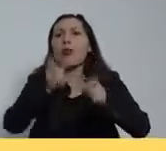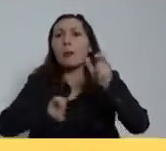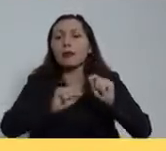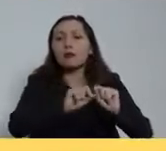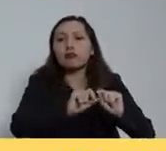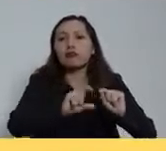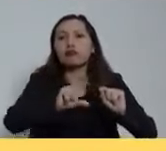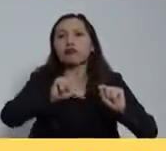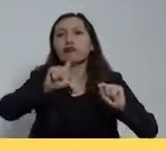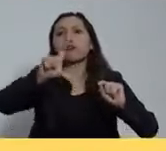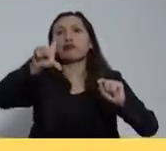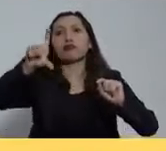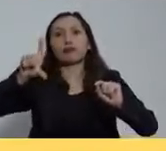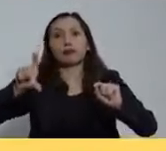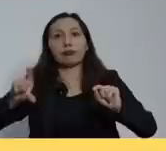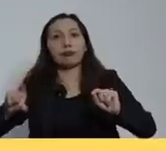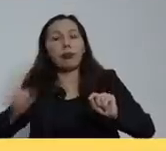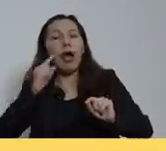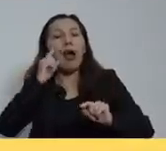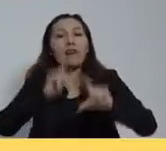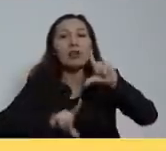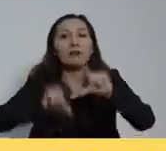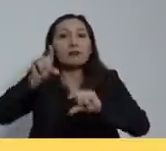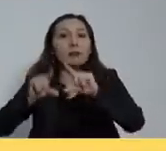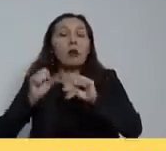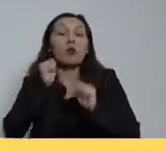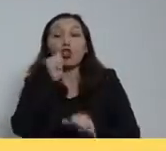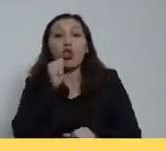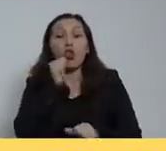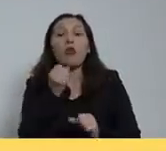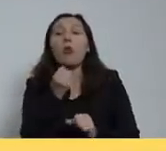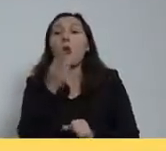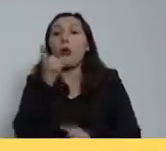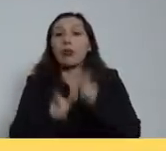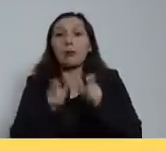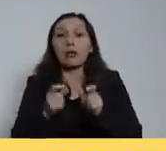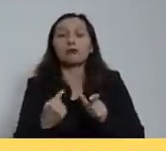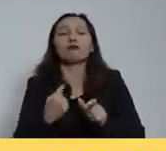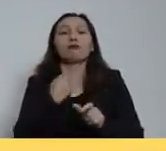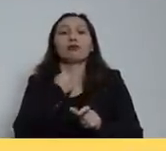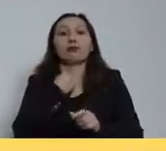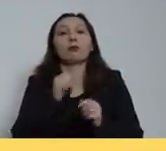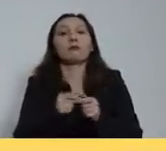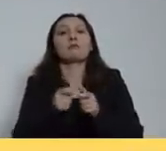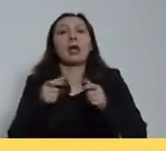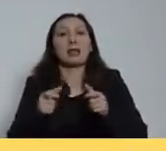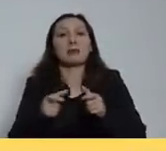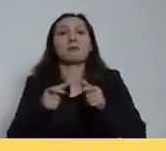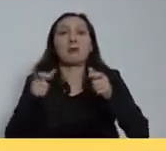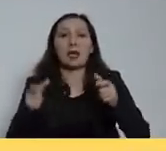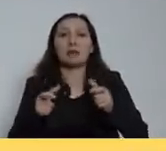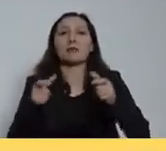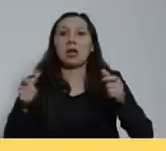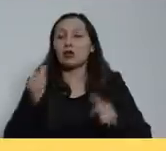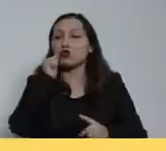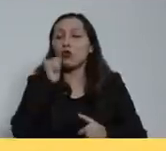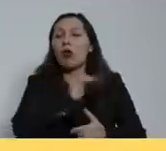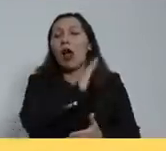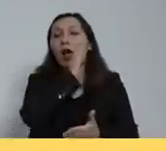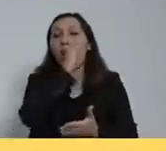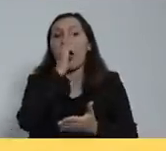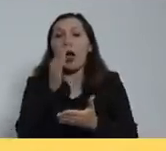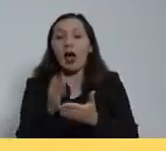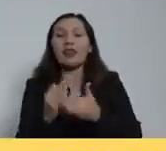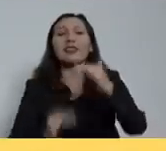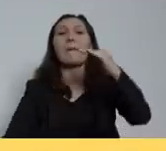progresión en la que, con variaciones, oscilaciones diarias, vamos a tener cada vez más casos hasta